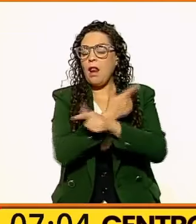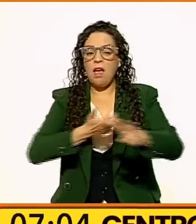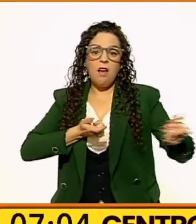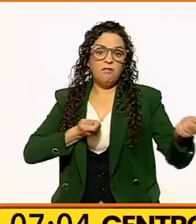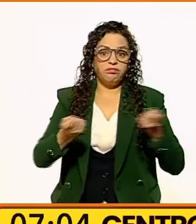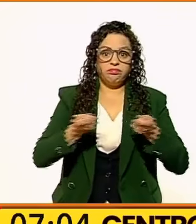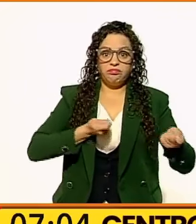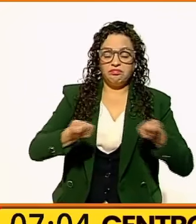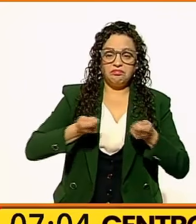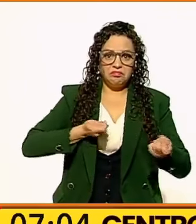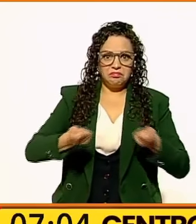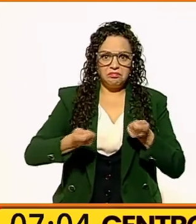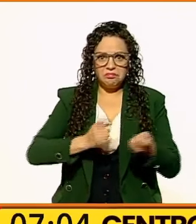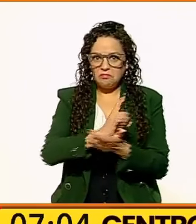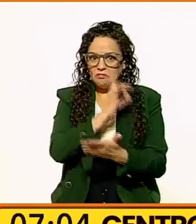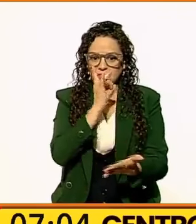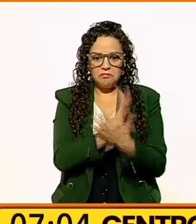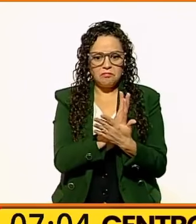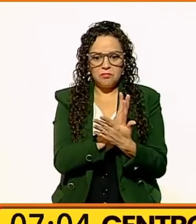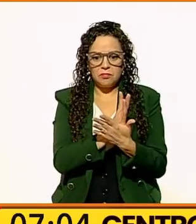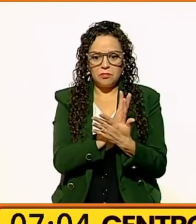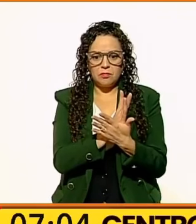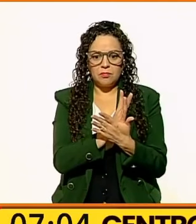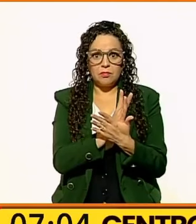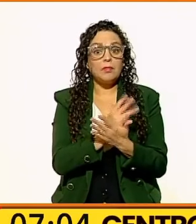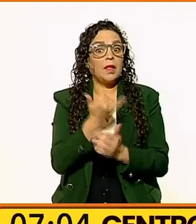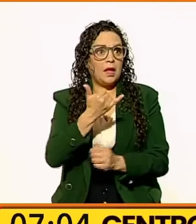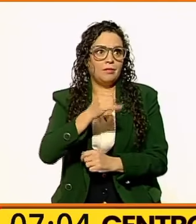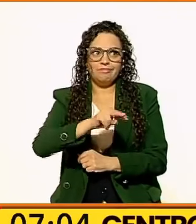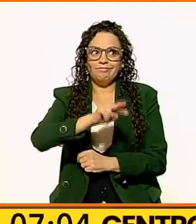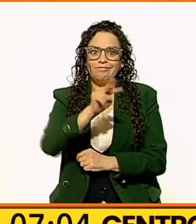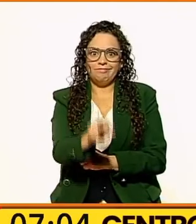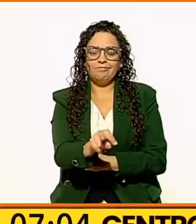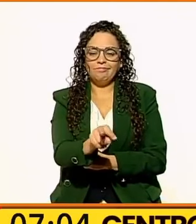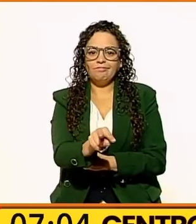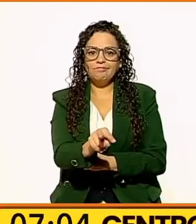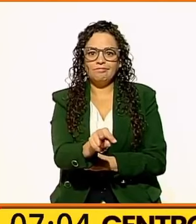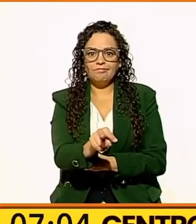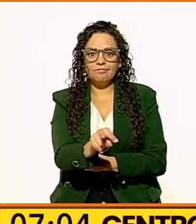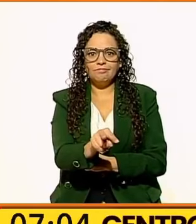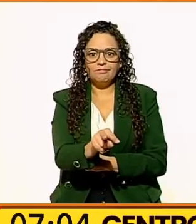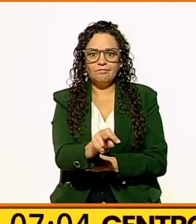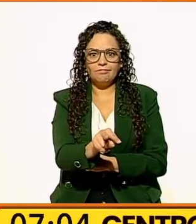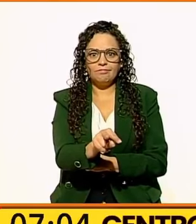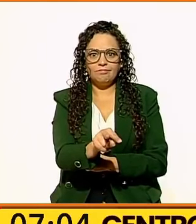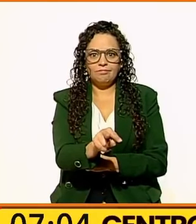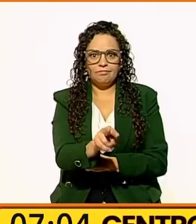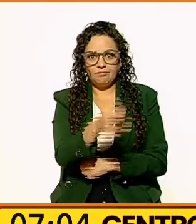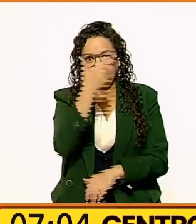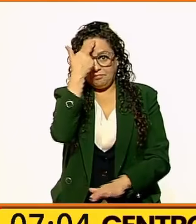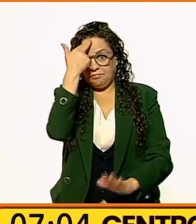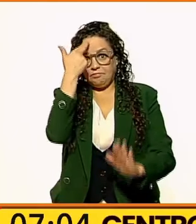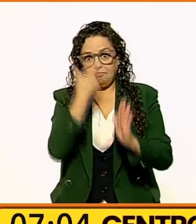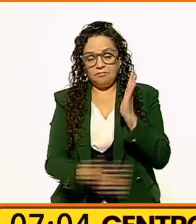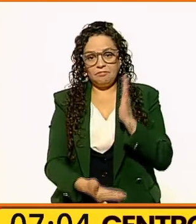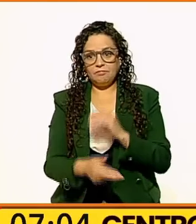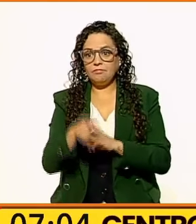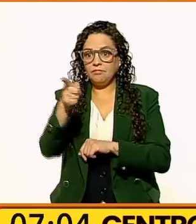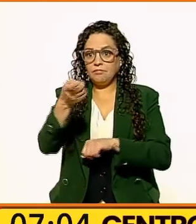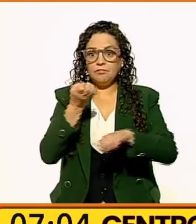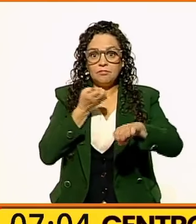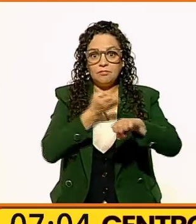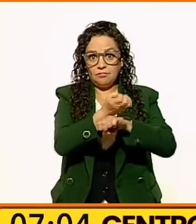de otros poderes y violando de alguna manera la posibilidad de los estados de tomar decisiones en